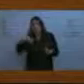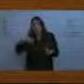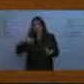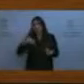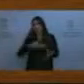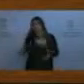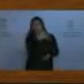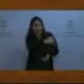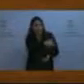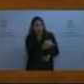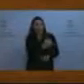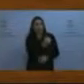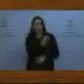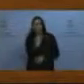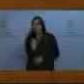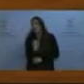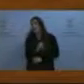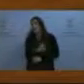lado.